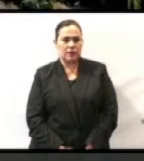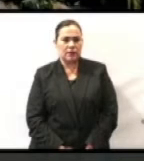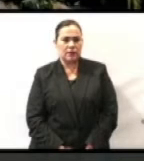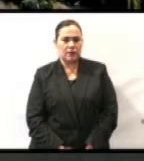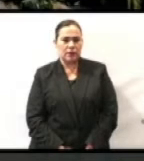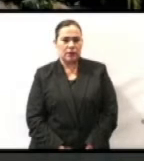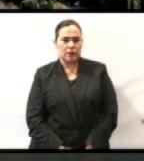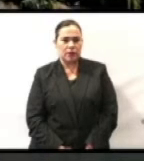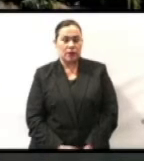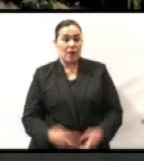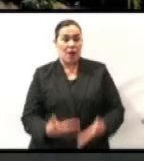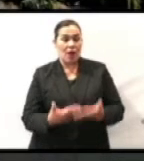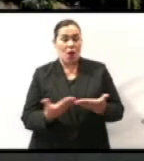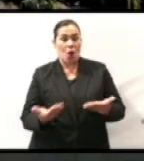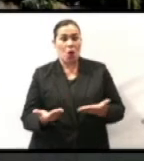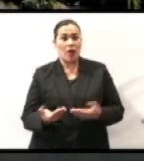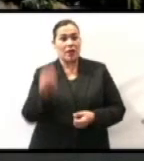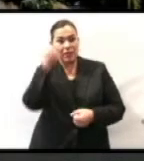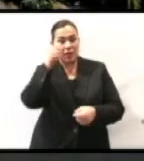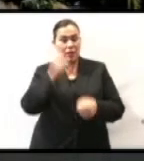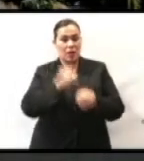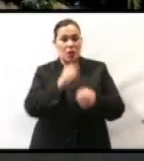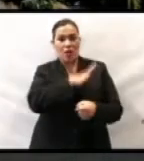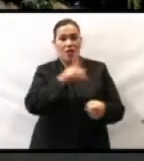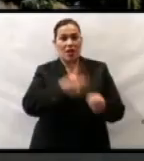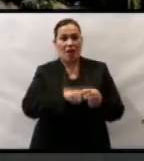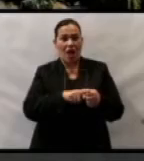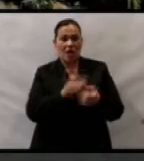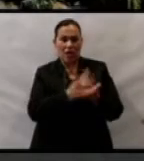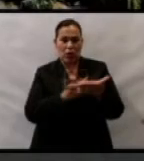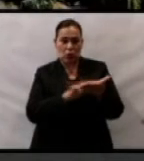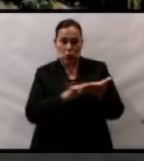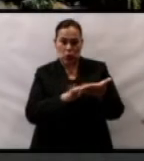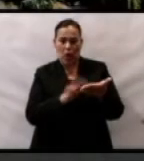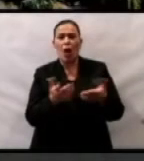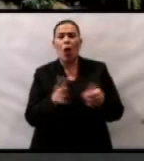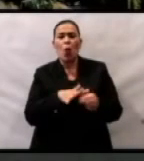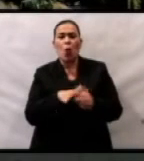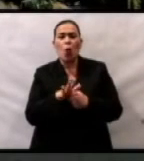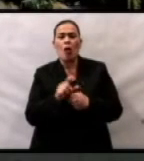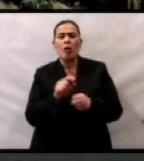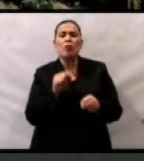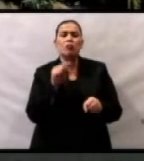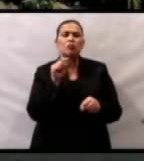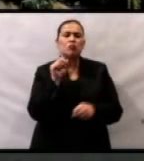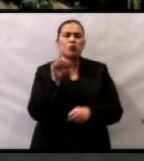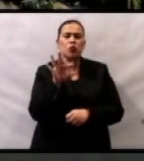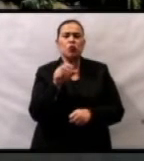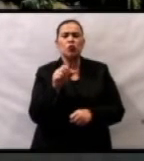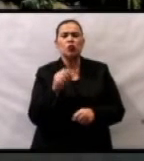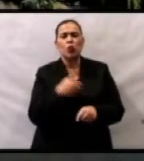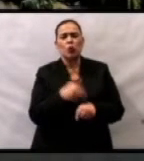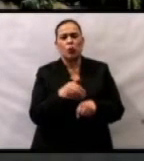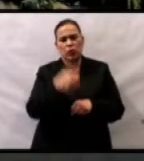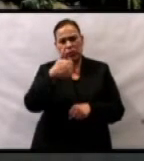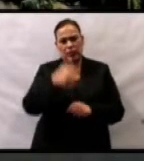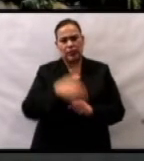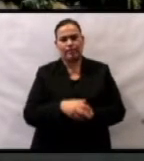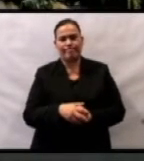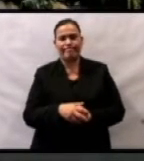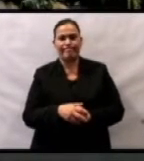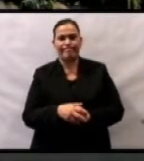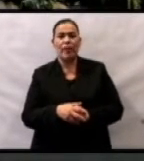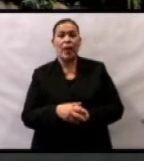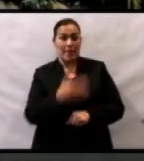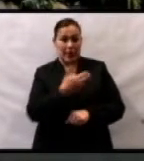Le solicito a la Secretaria General de lectura del punto 7 que corresponde al punto número 6. Sí, Presidente, con su